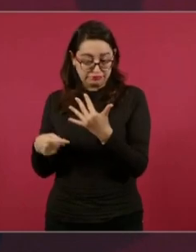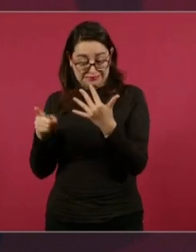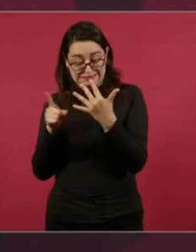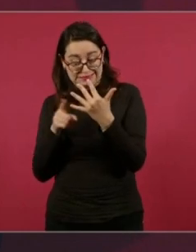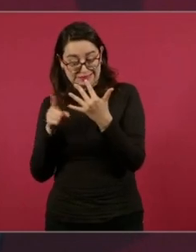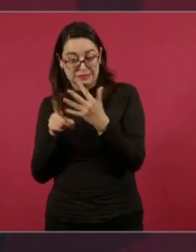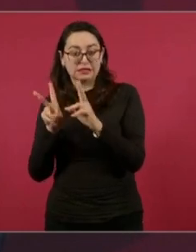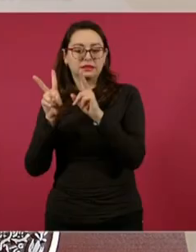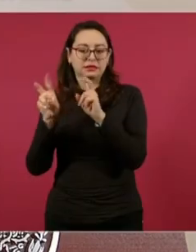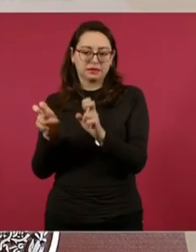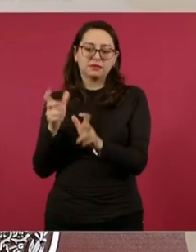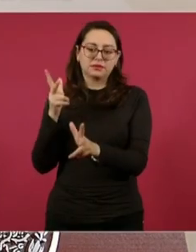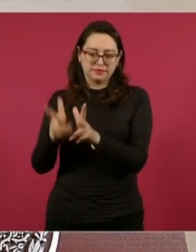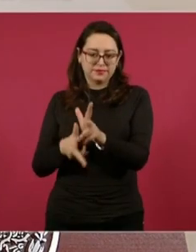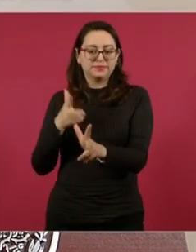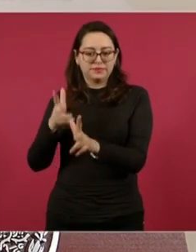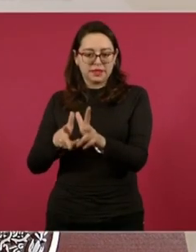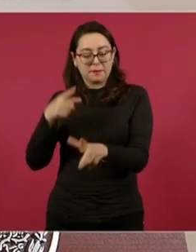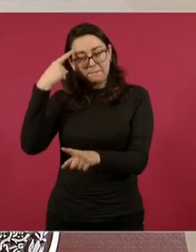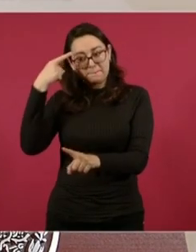reactivar de nuevo